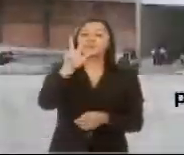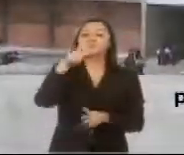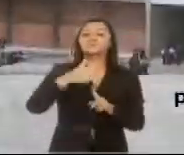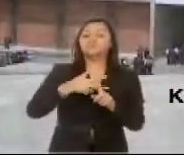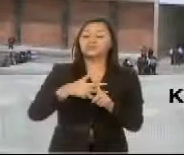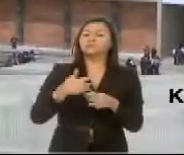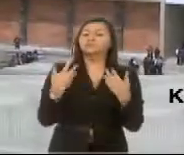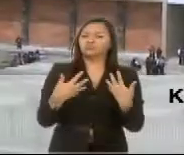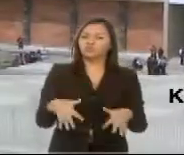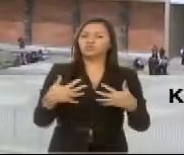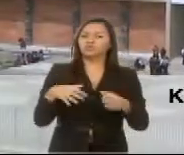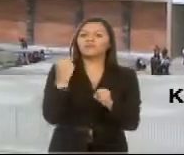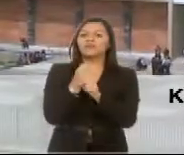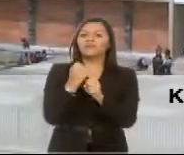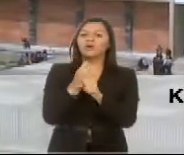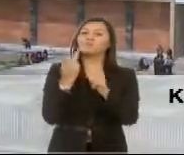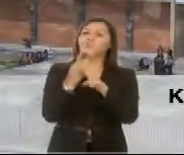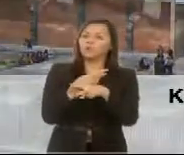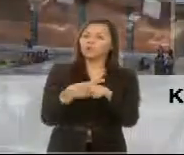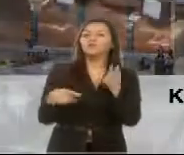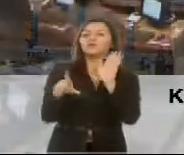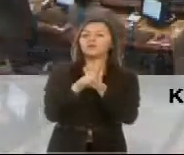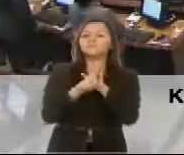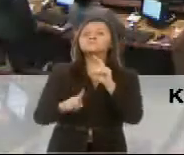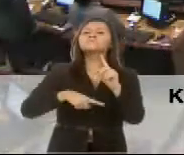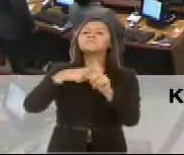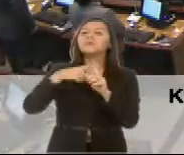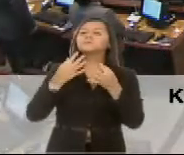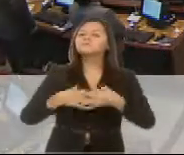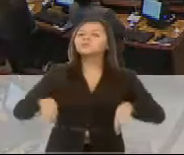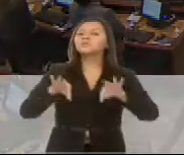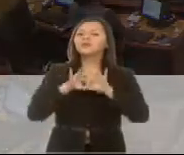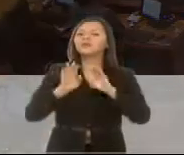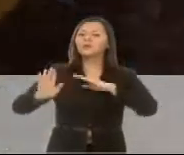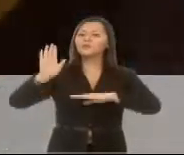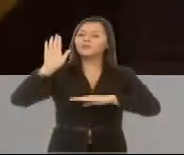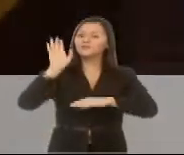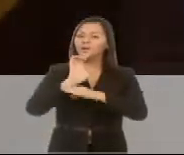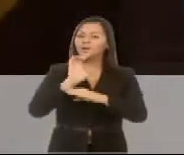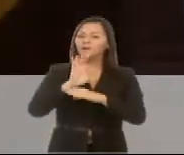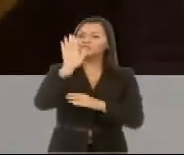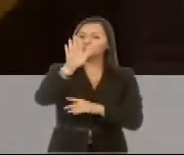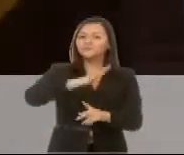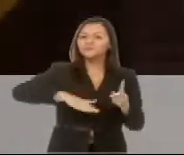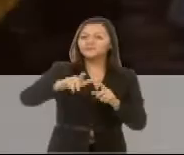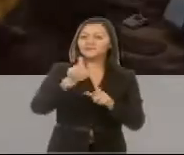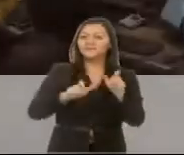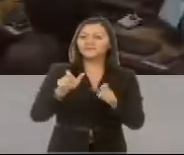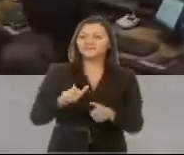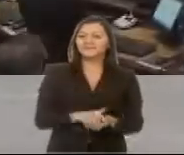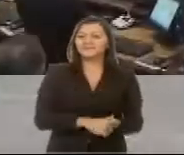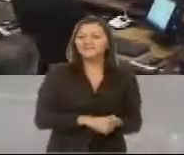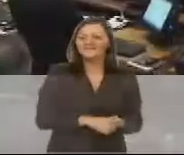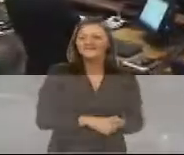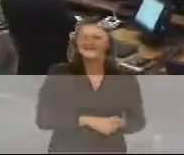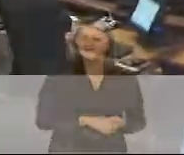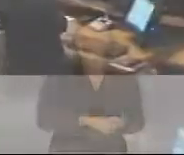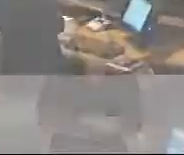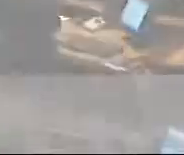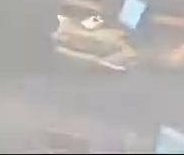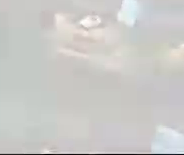Han sido 3 meses intensos de producción de leyes y, lo más importante, de compromiso con el Ecuador y sus habitantes.